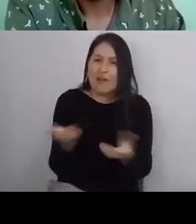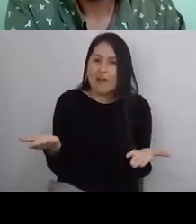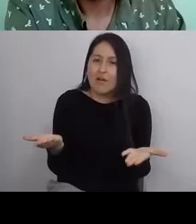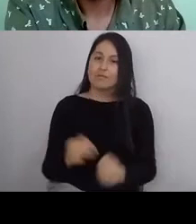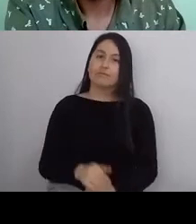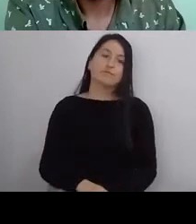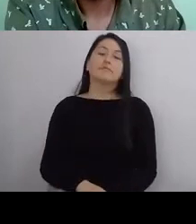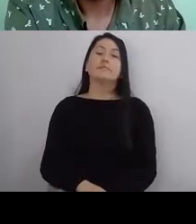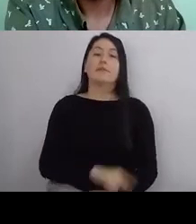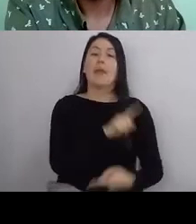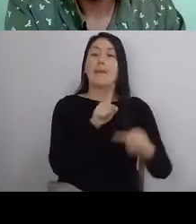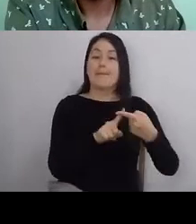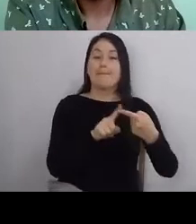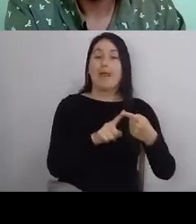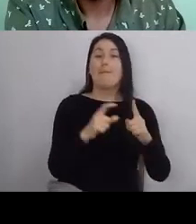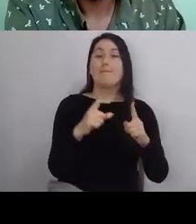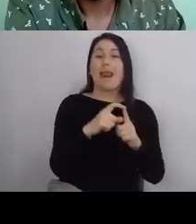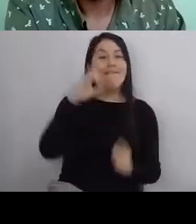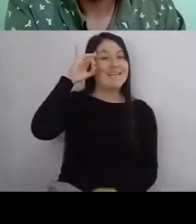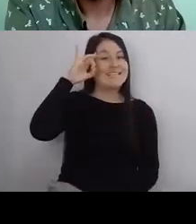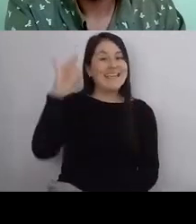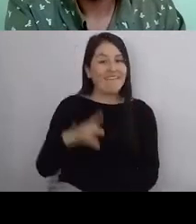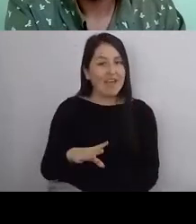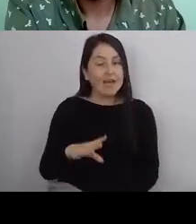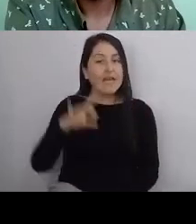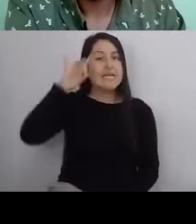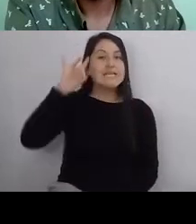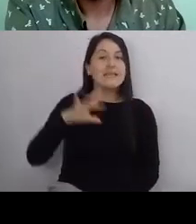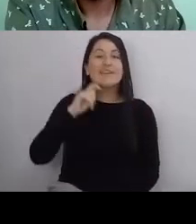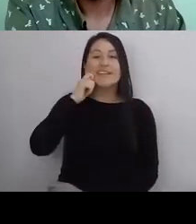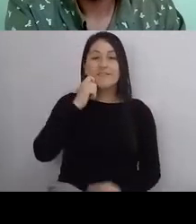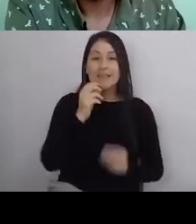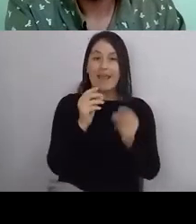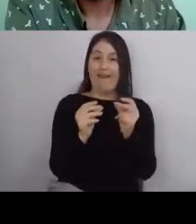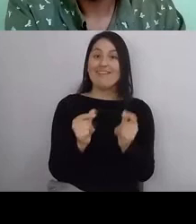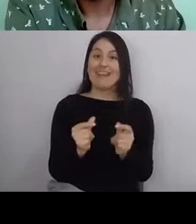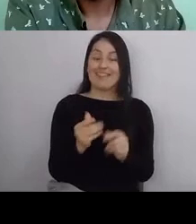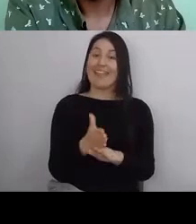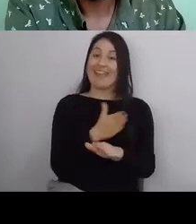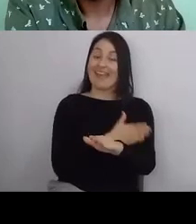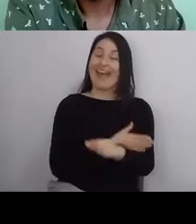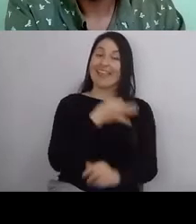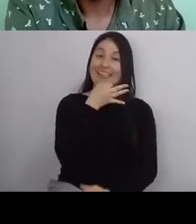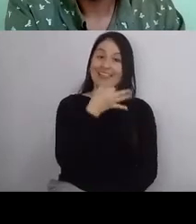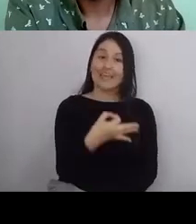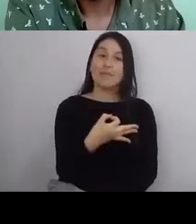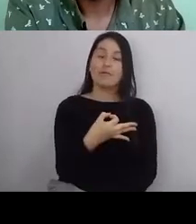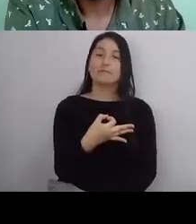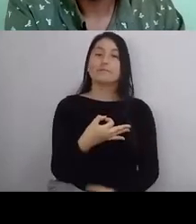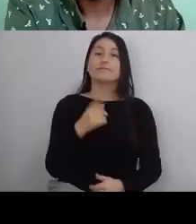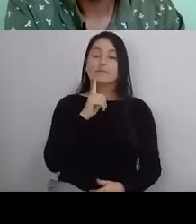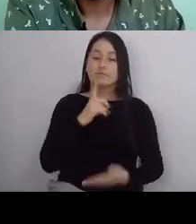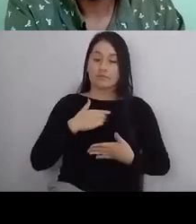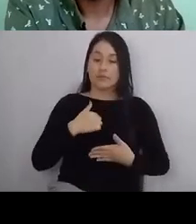¿ya? La palabra saber nos encontramos las habilidades que ya habíamos hablado en la lámina anterior. Tener a